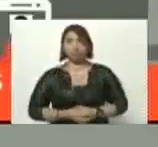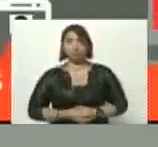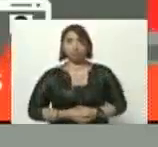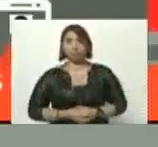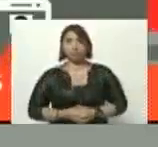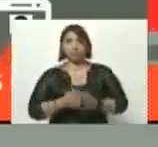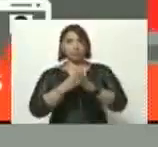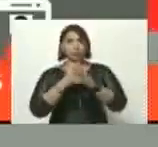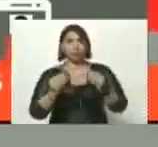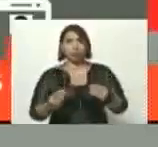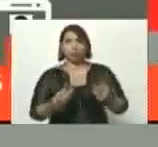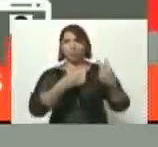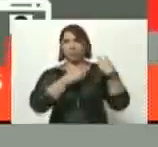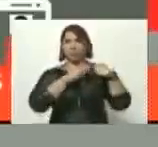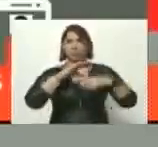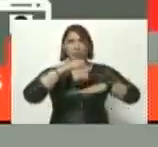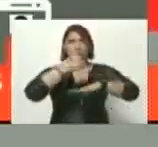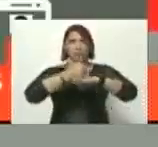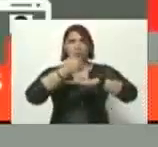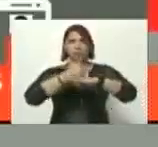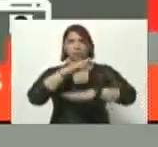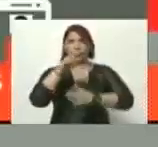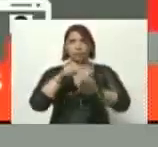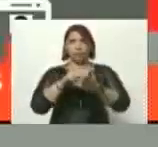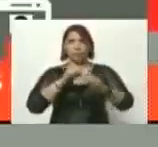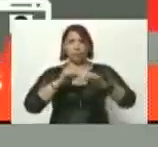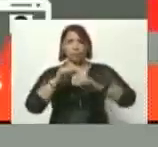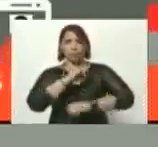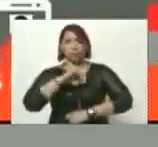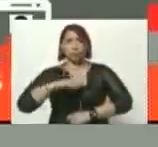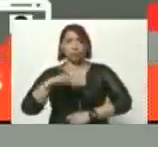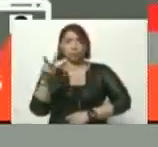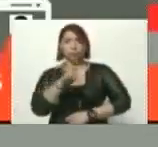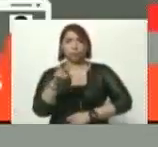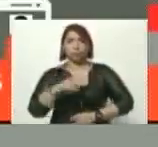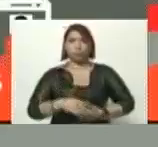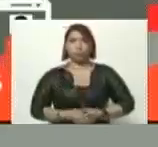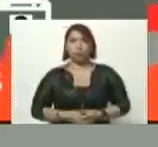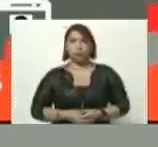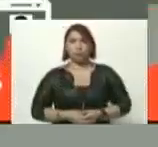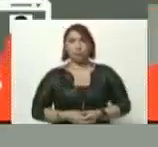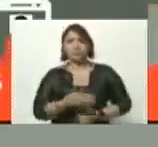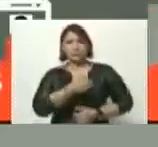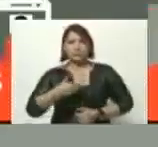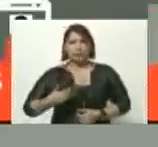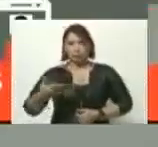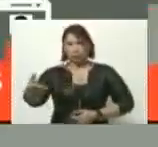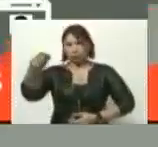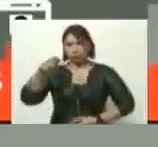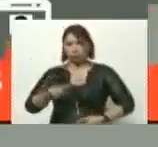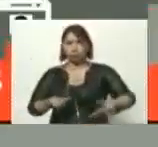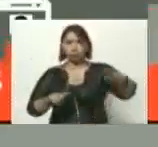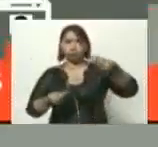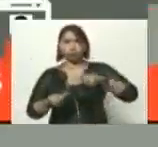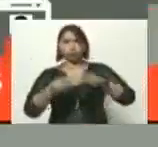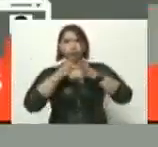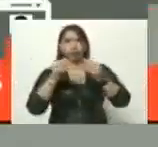toda la Dirección Nacional del Movimiento Somos Venezuela, recibir de ustedes todas las